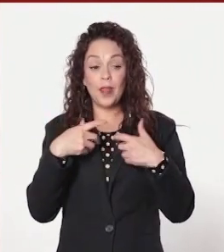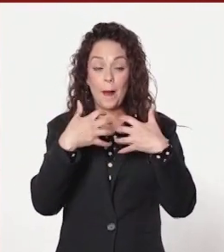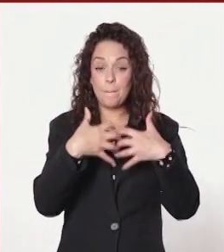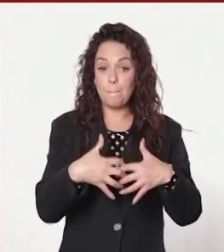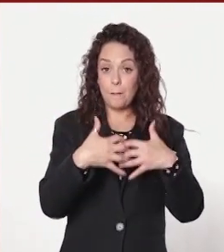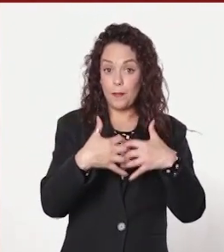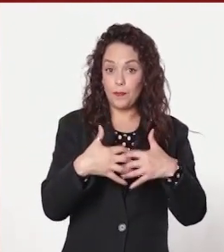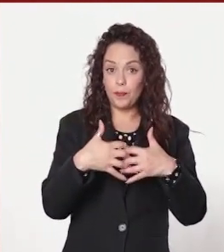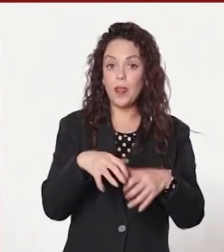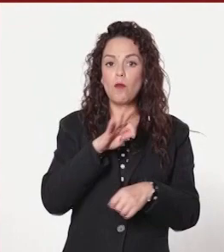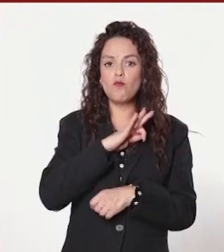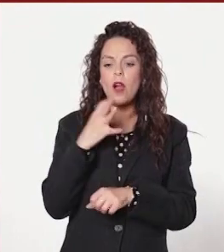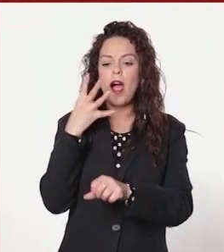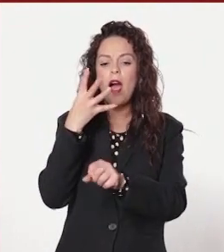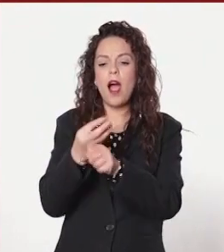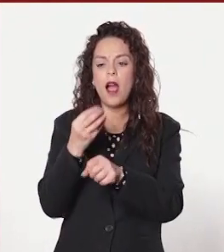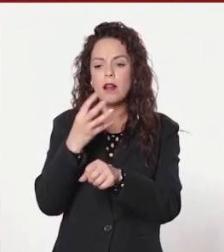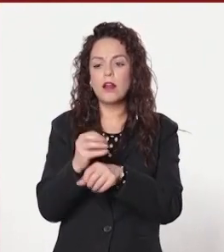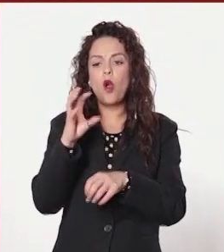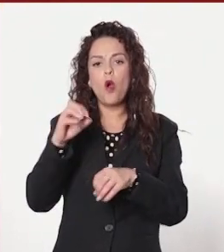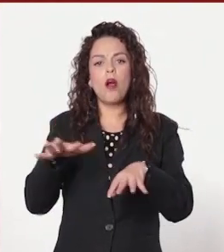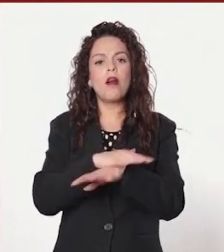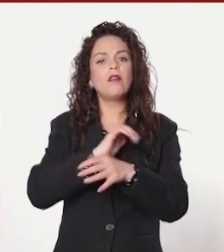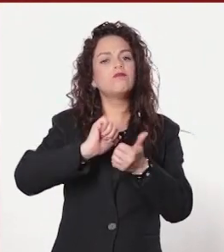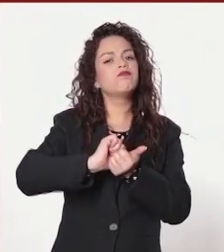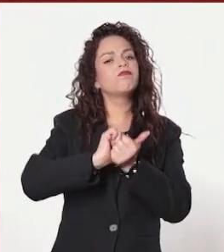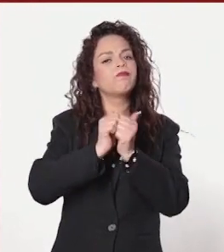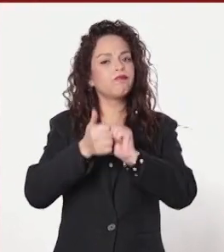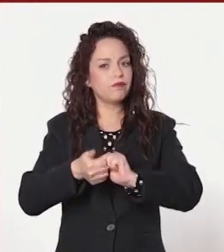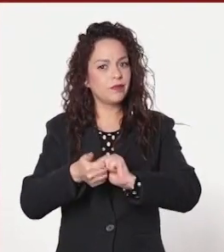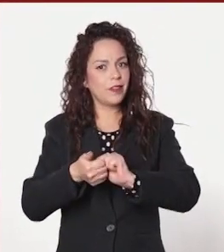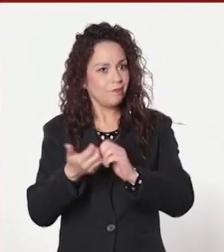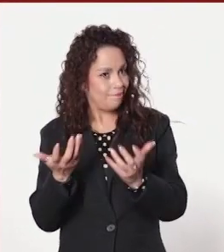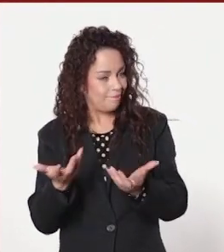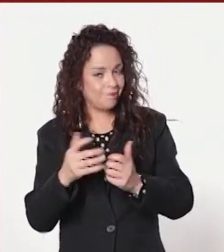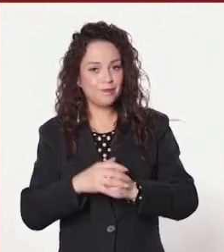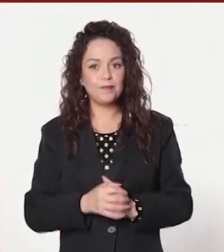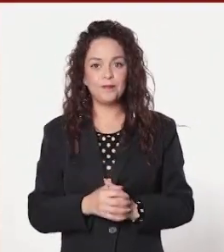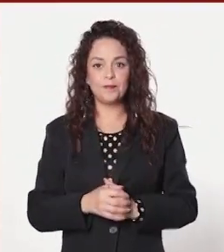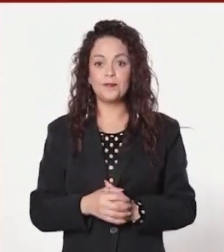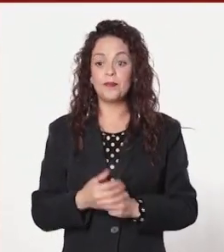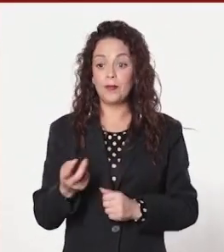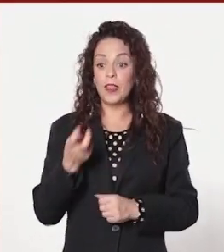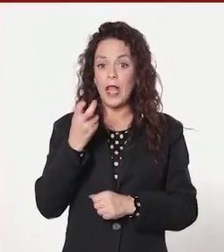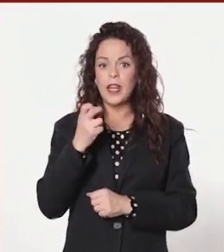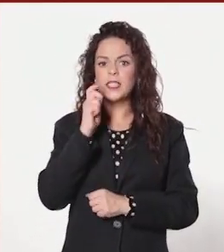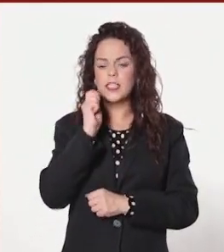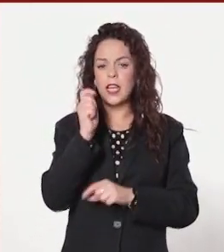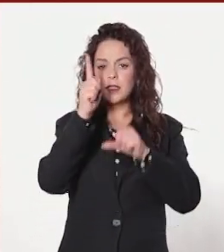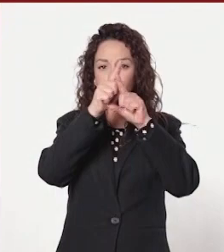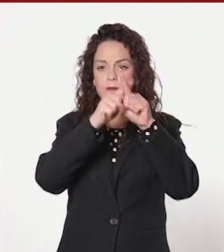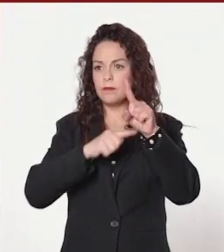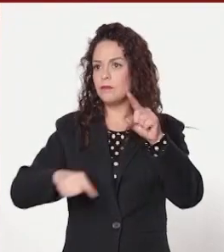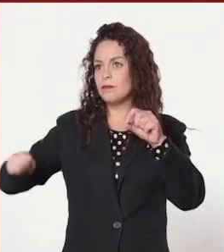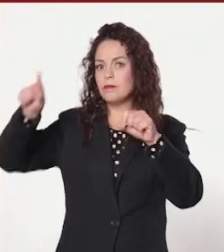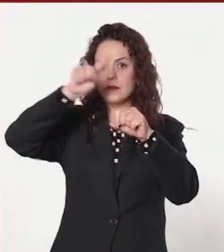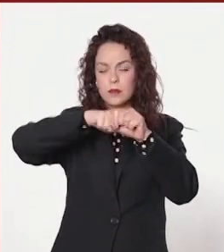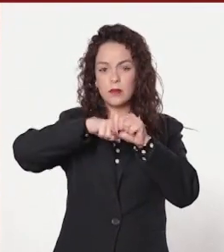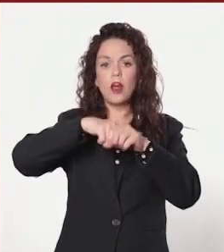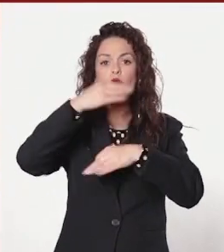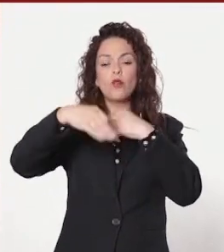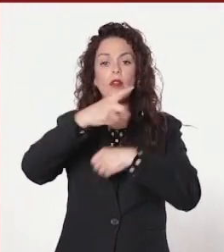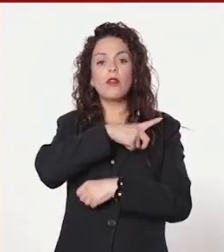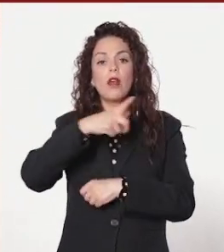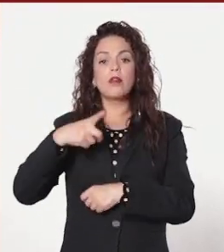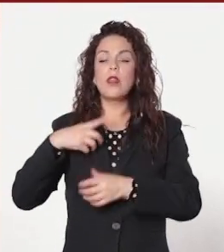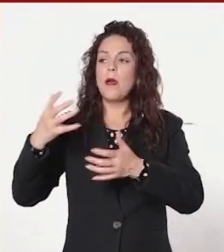podrían solamente recomponerlos o transformarlos, ¿no? Y para cerrar el ciclo, que todo sea transportado en